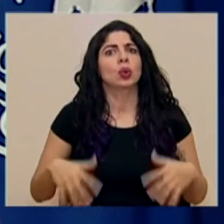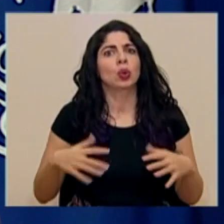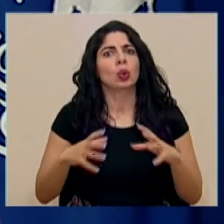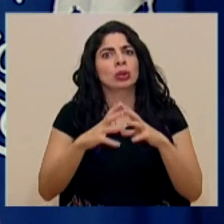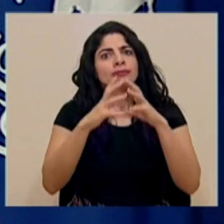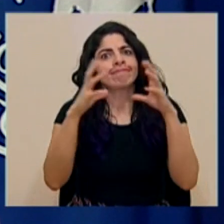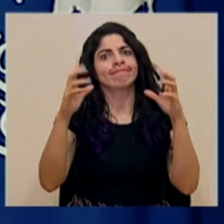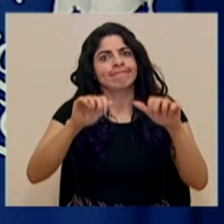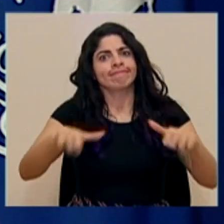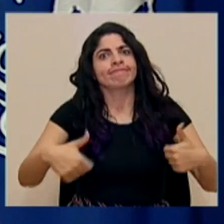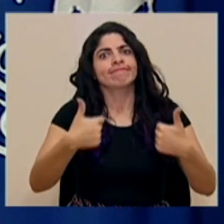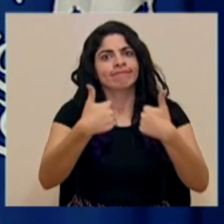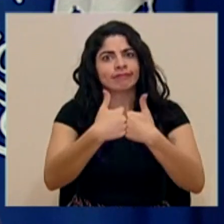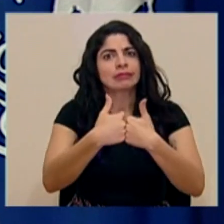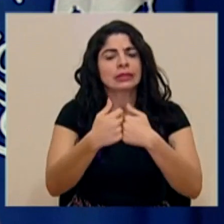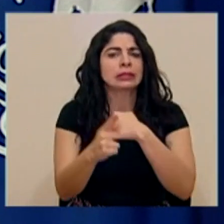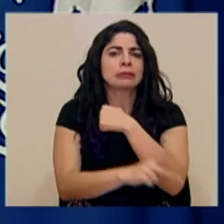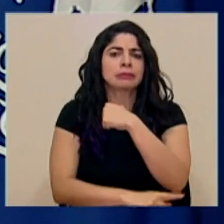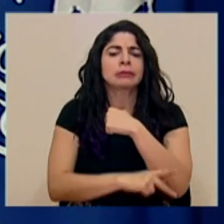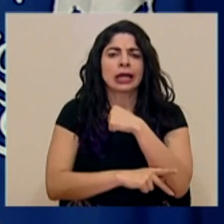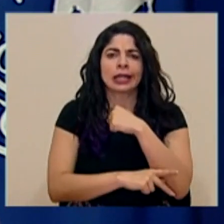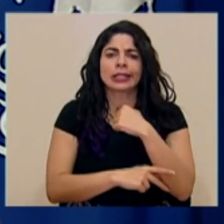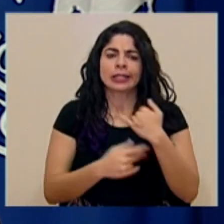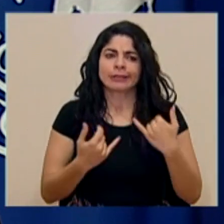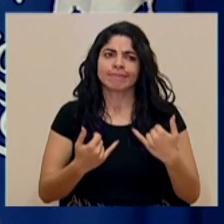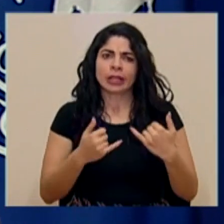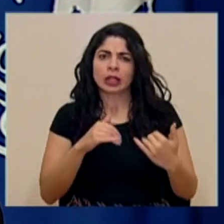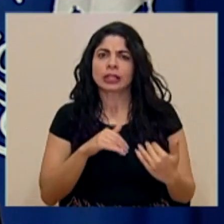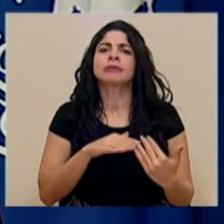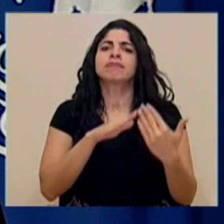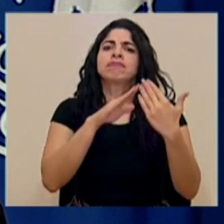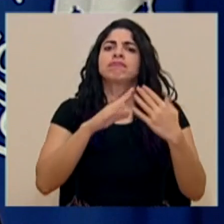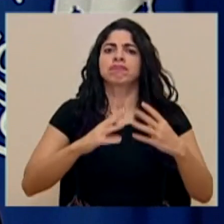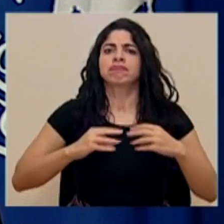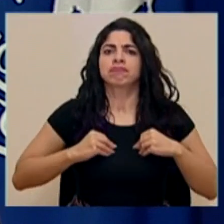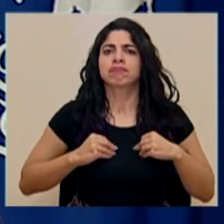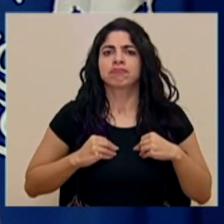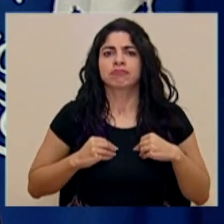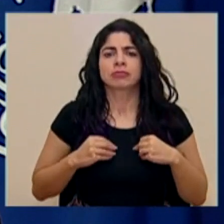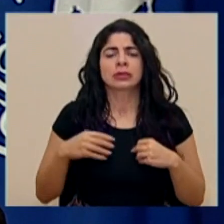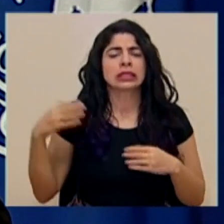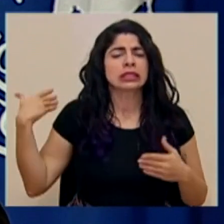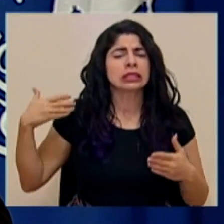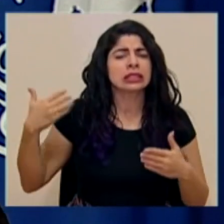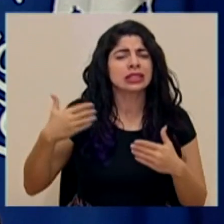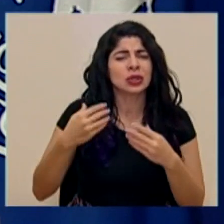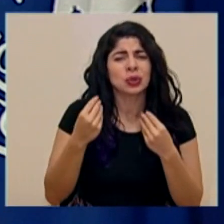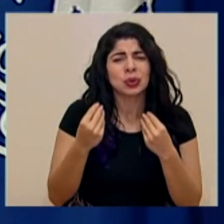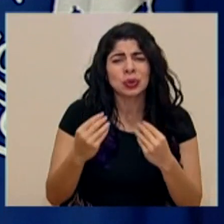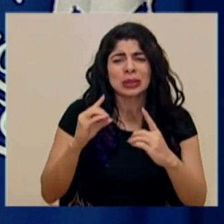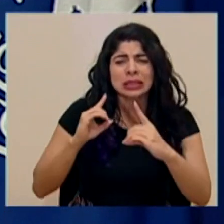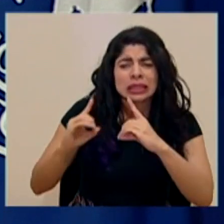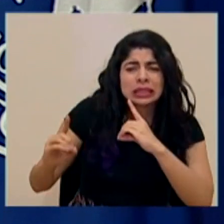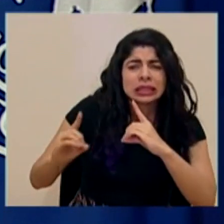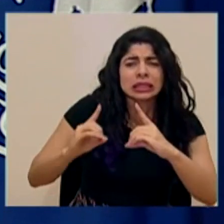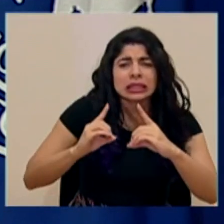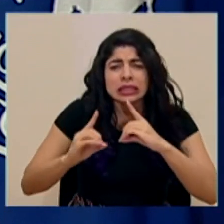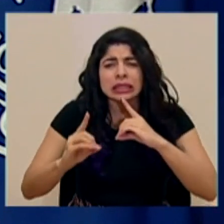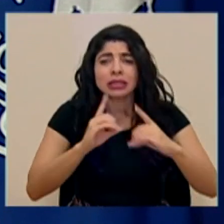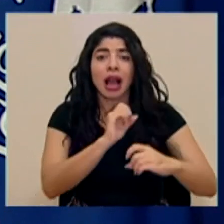retos que como país hemos enfrentado y ha requerido muchísimo diálogo entre muchas